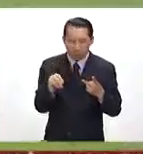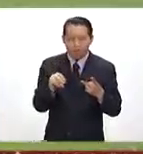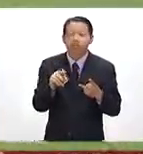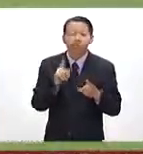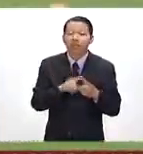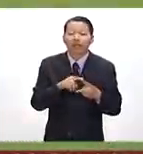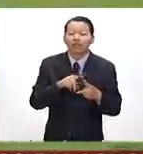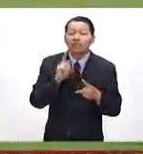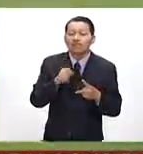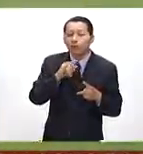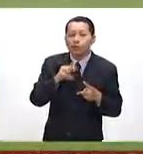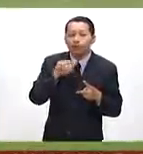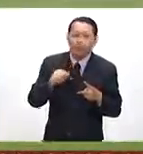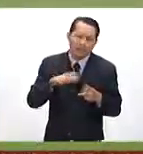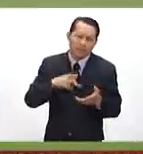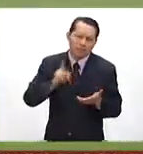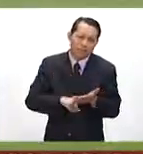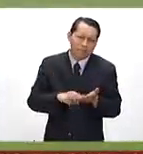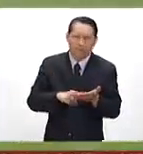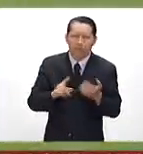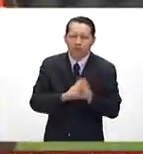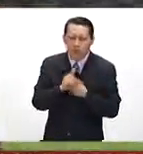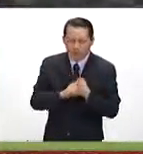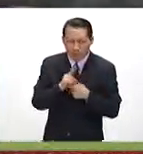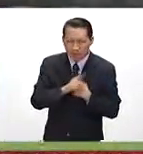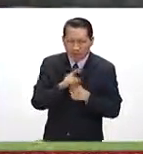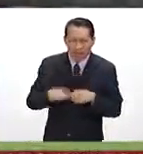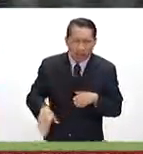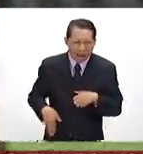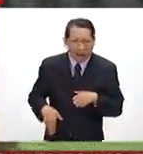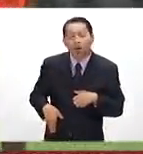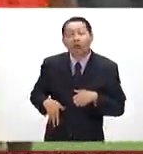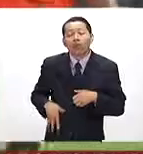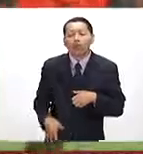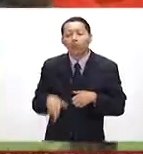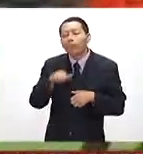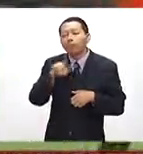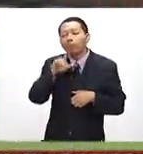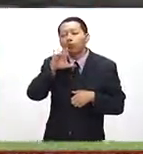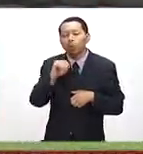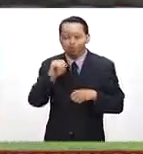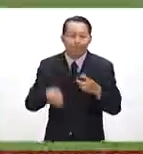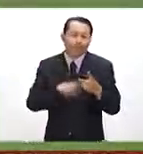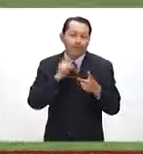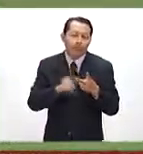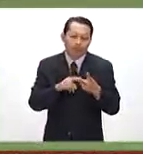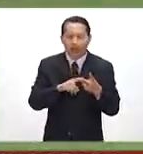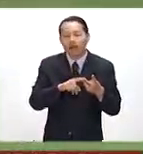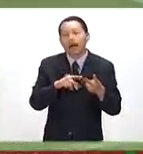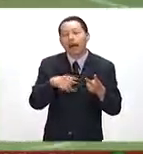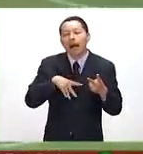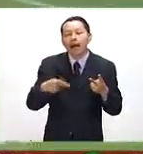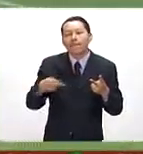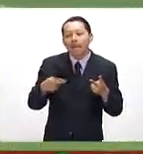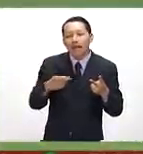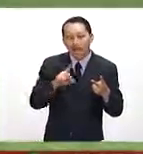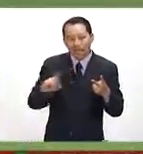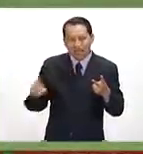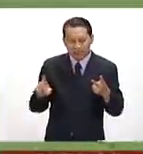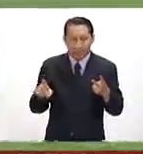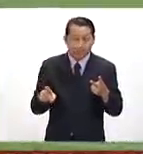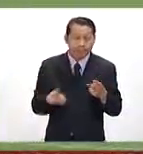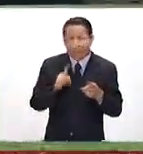Santos por problemas musculares en el muslo izquierdo, mientras que Osvaldo Alanís en la pierna derecha. El director deportivo de selecciones